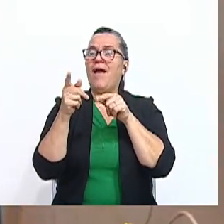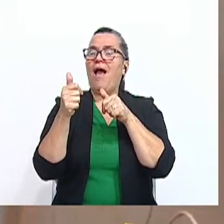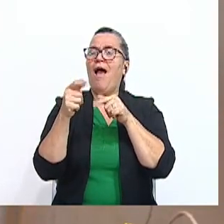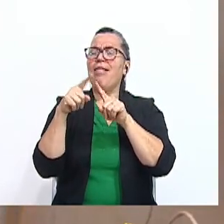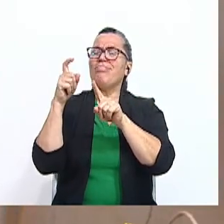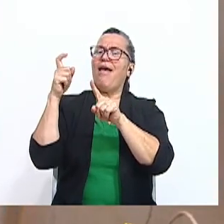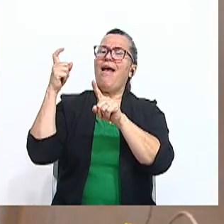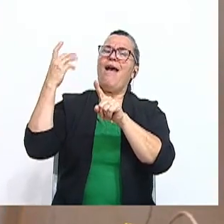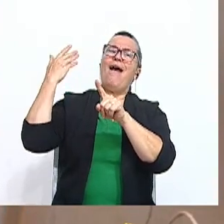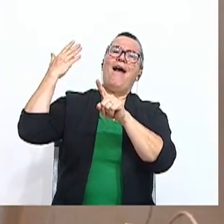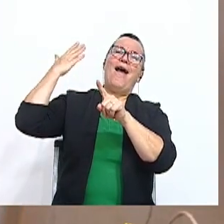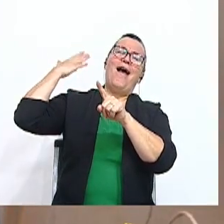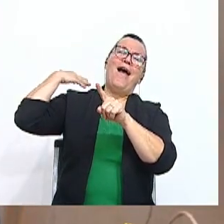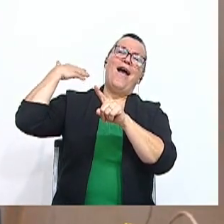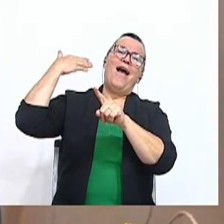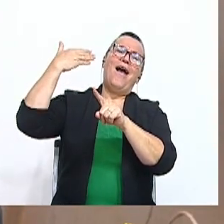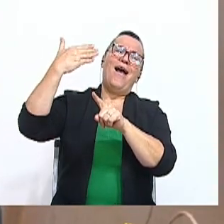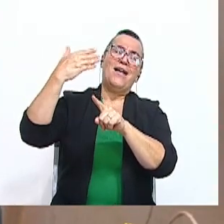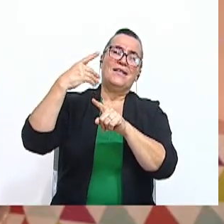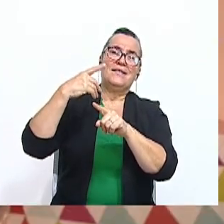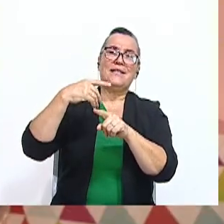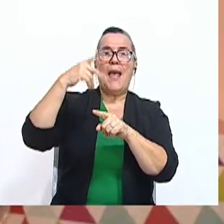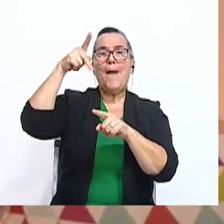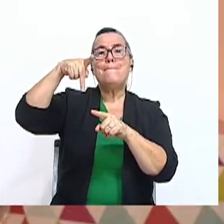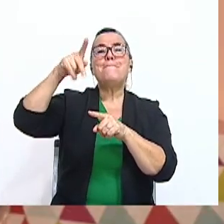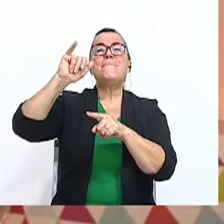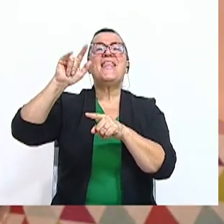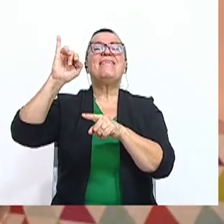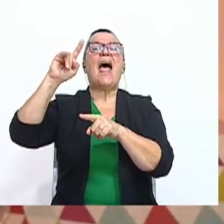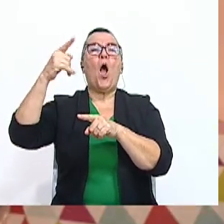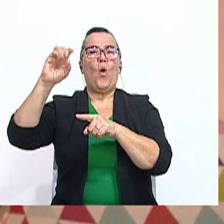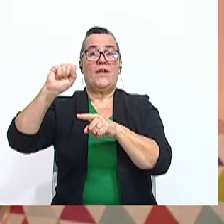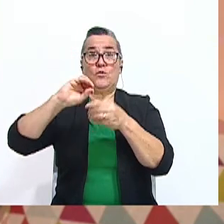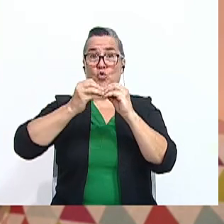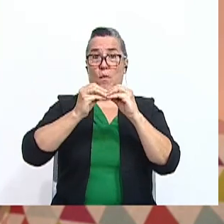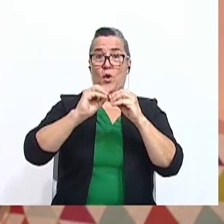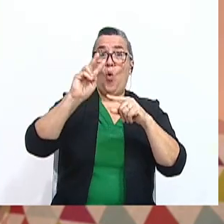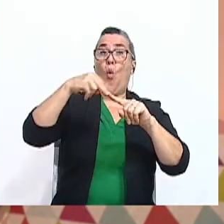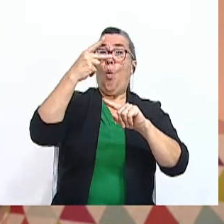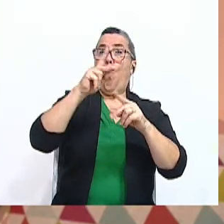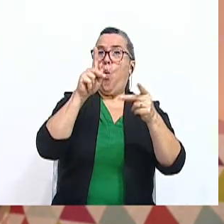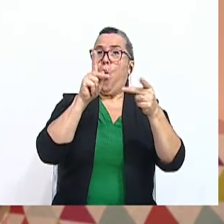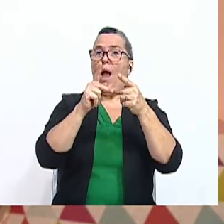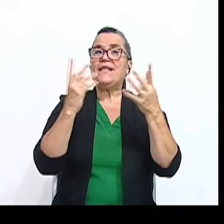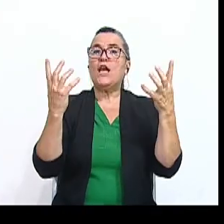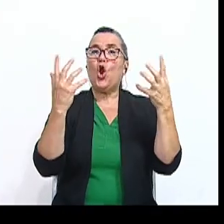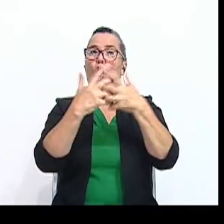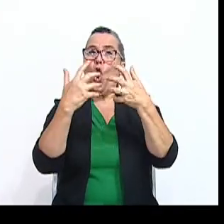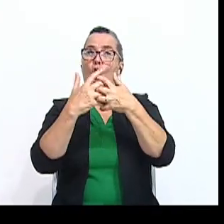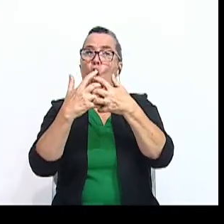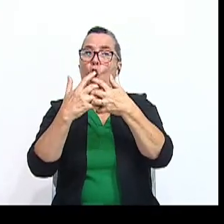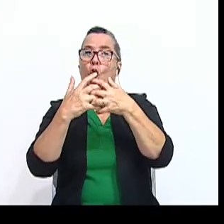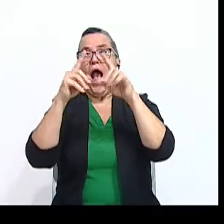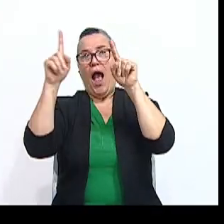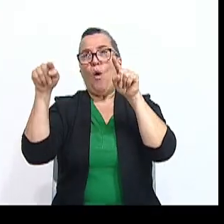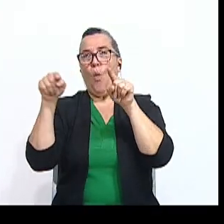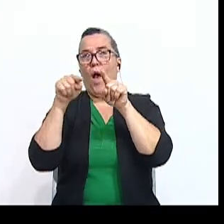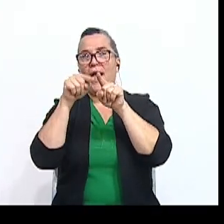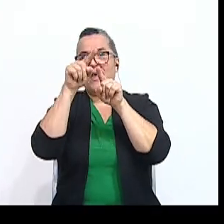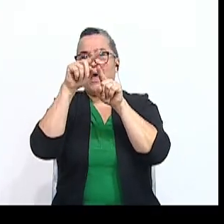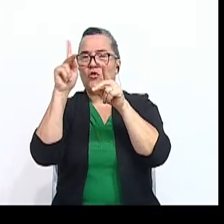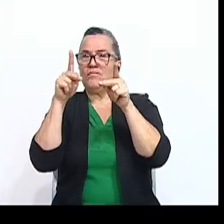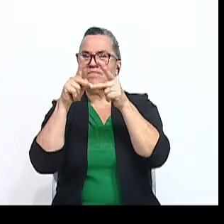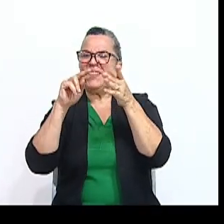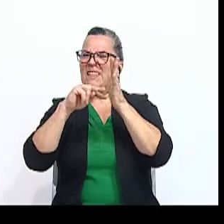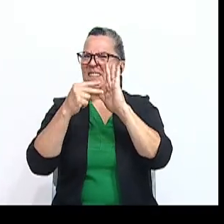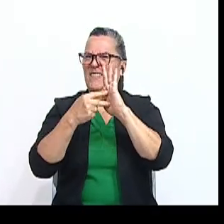desde muy atrás, desde Pitágoras. Un número es un cuadrado perfecto si corresponde a cuadrados perfectos, o